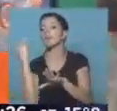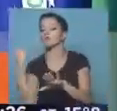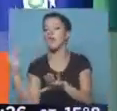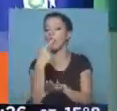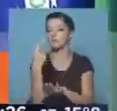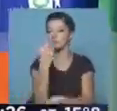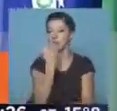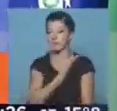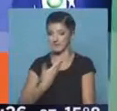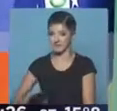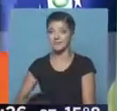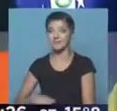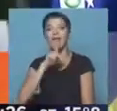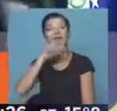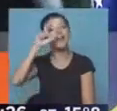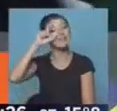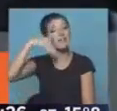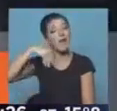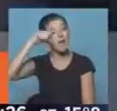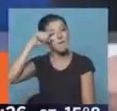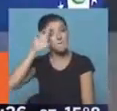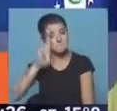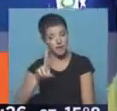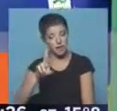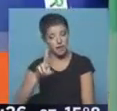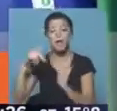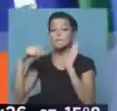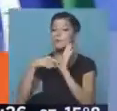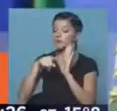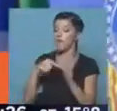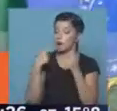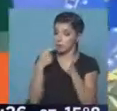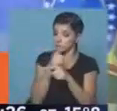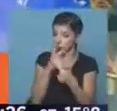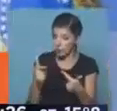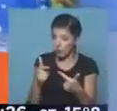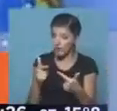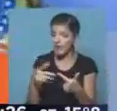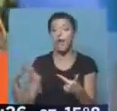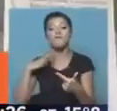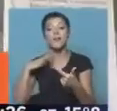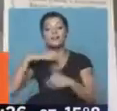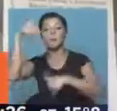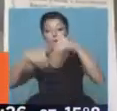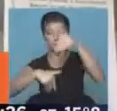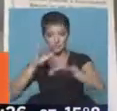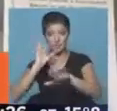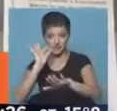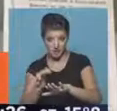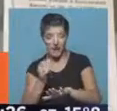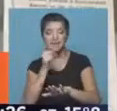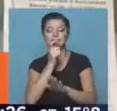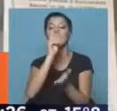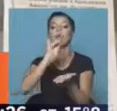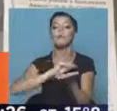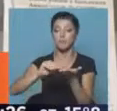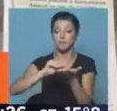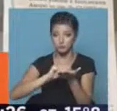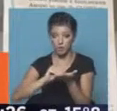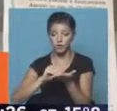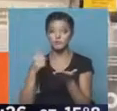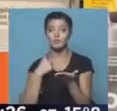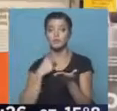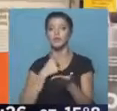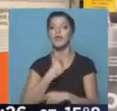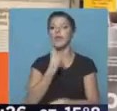el presidente. Pero el respaldo no quedará plasmado, sino hasta el momento de la votación, en la que los legisladores deberán